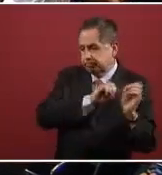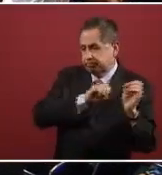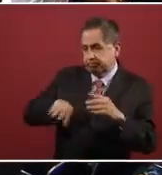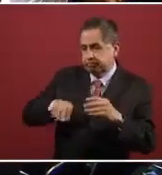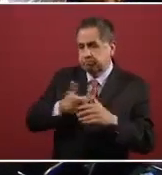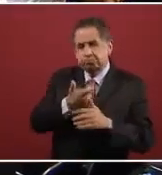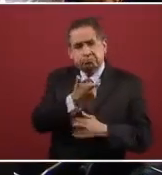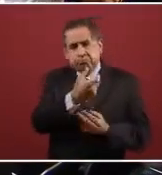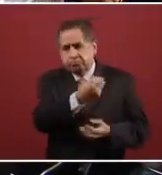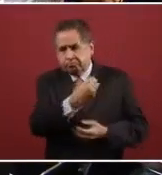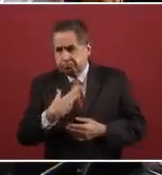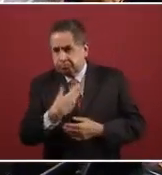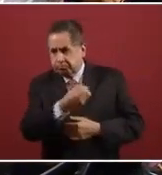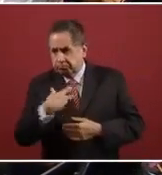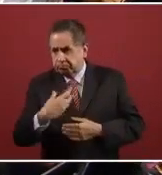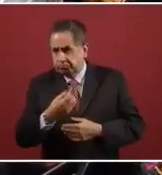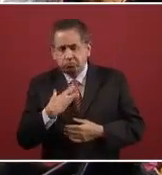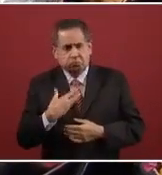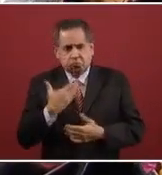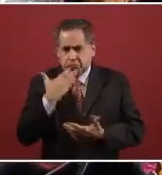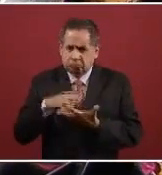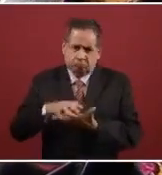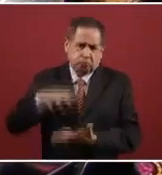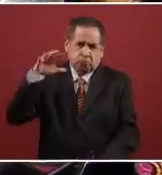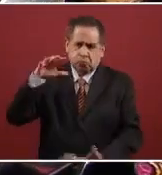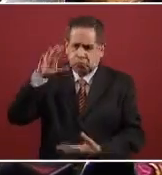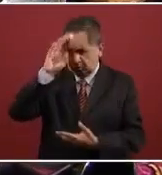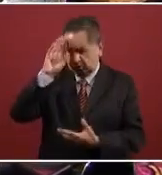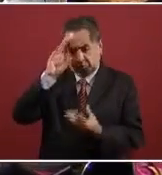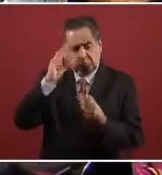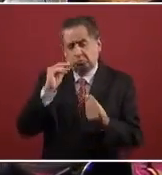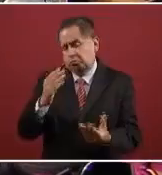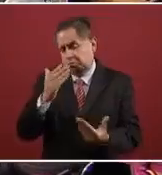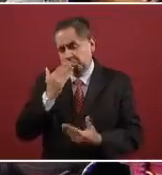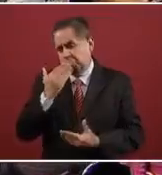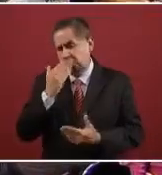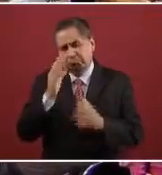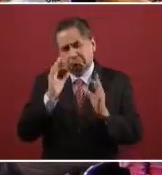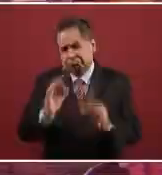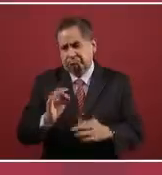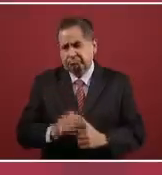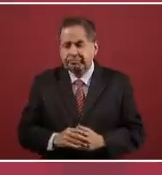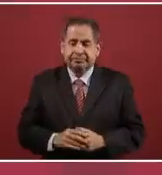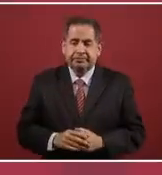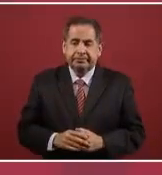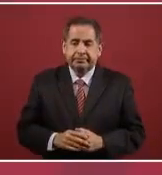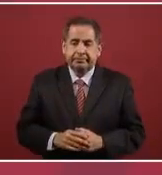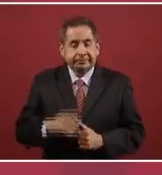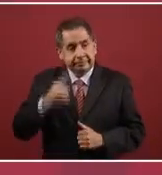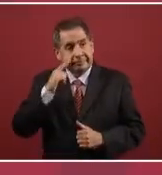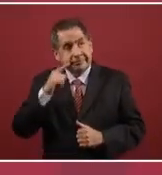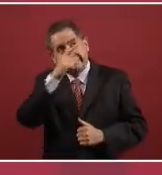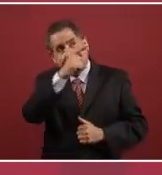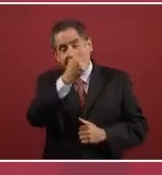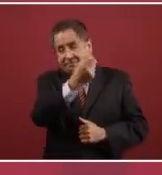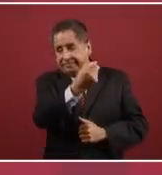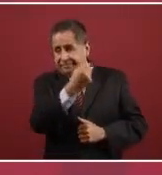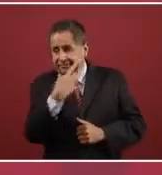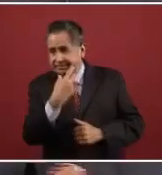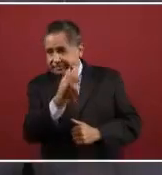nunca. Es que no es poca cosa que envíen